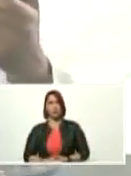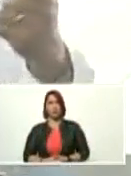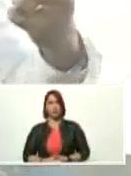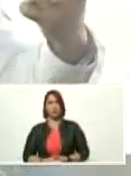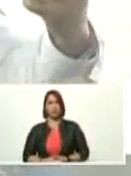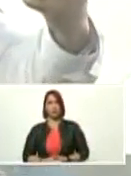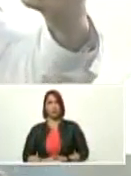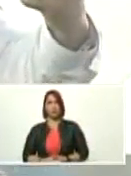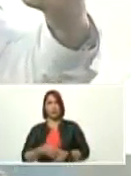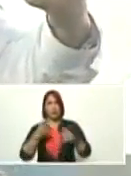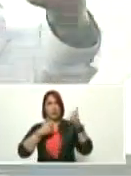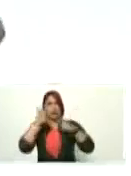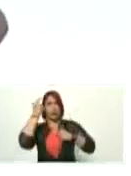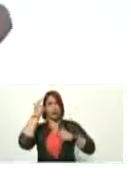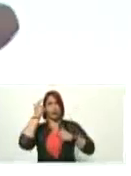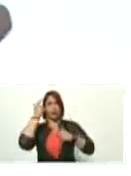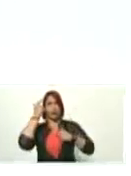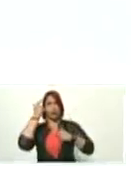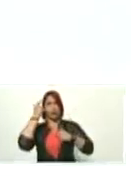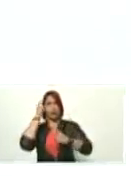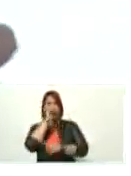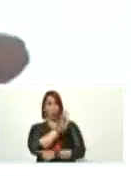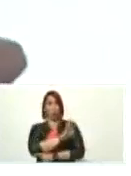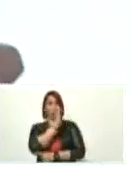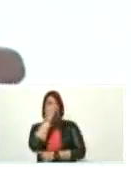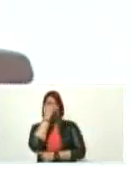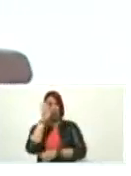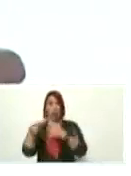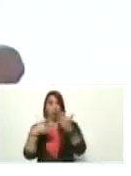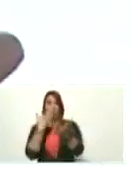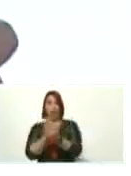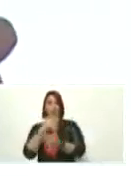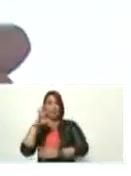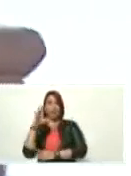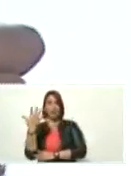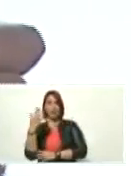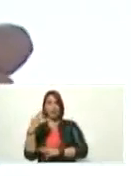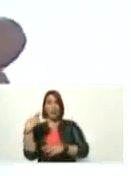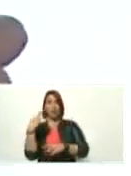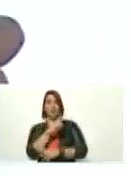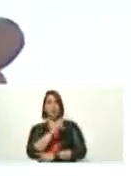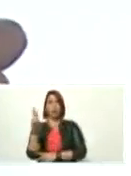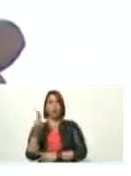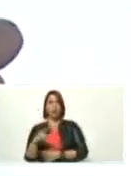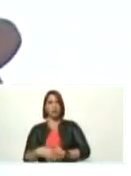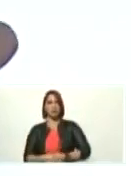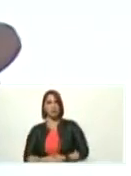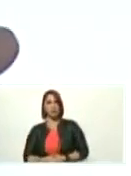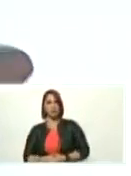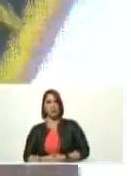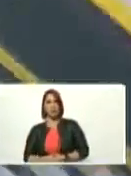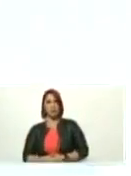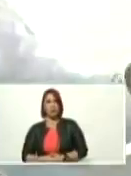Hugo Chávez Frías. Del 4 de febrero a la Quinta República.